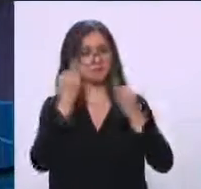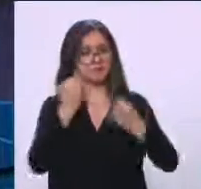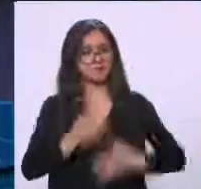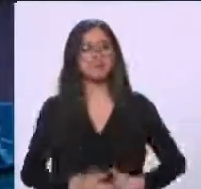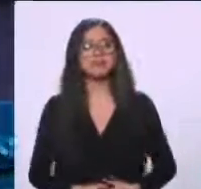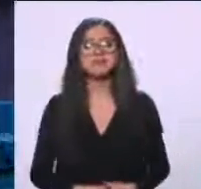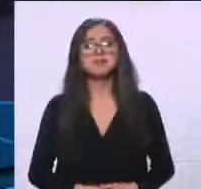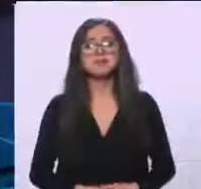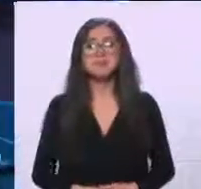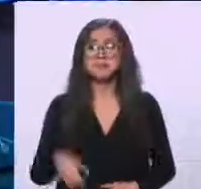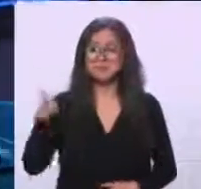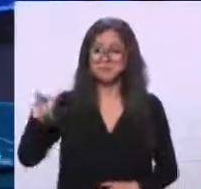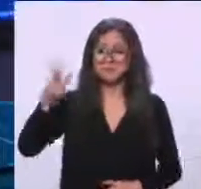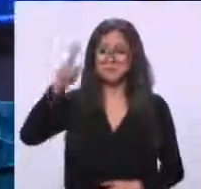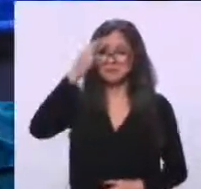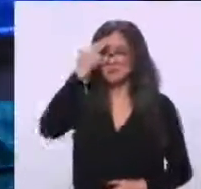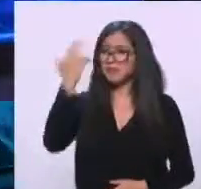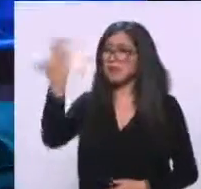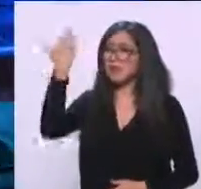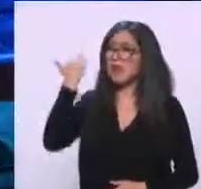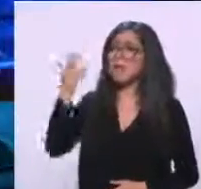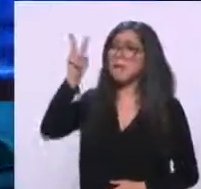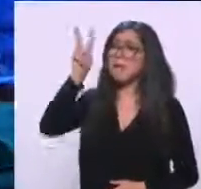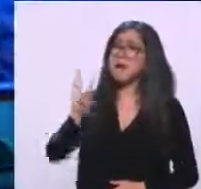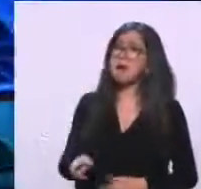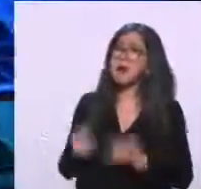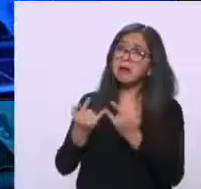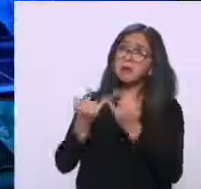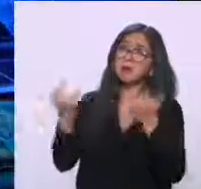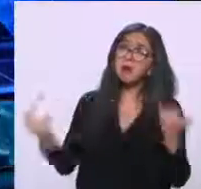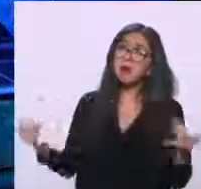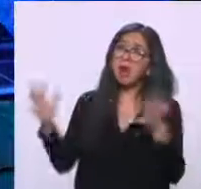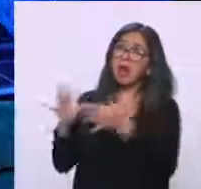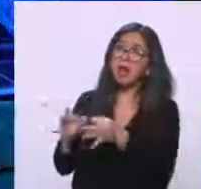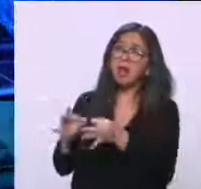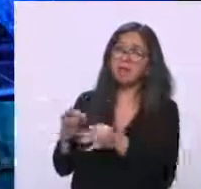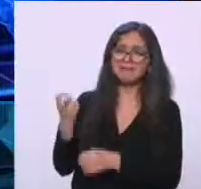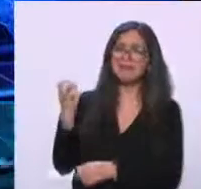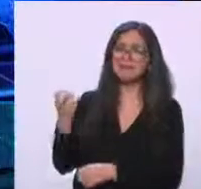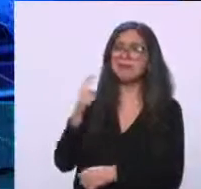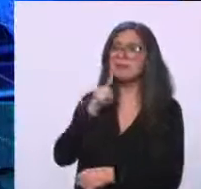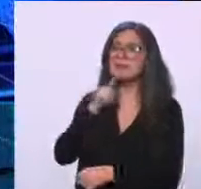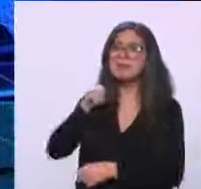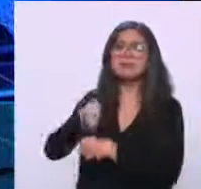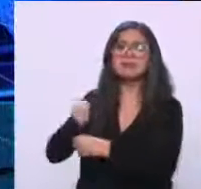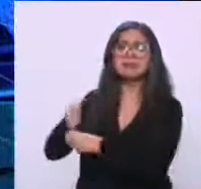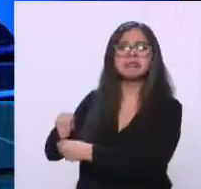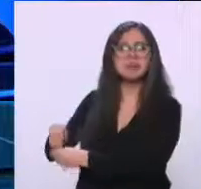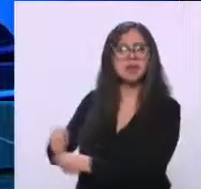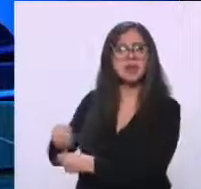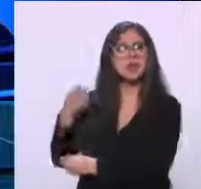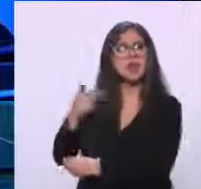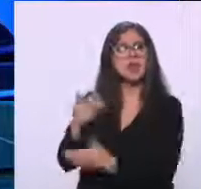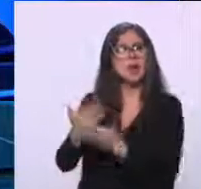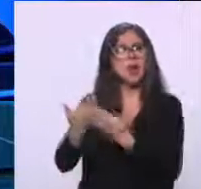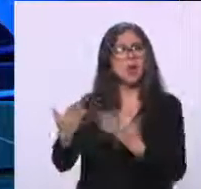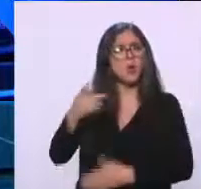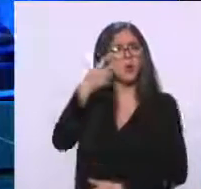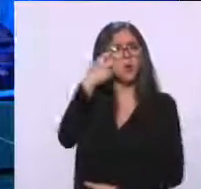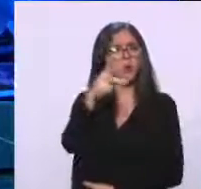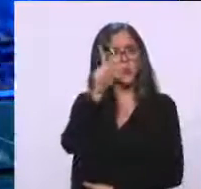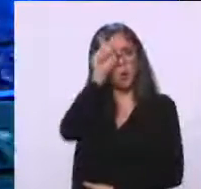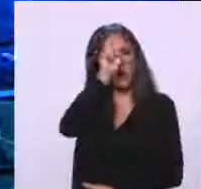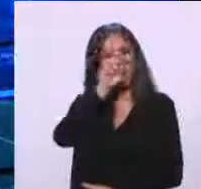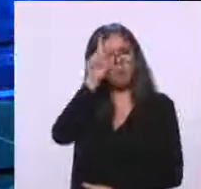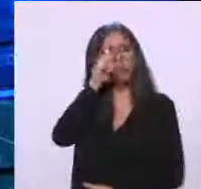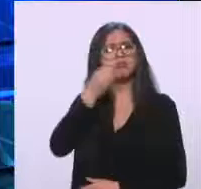una serie de mentiras y de encubrimientos que otra cosa. Dinos, ¿cuál es tu opinión sobre los avances que se han tenido ya